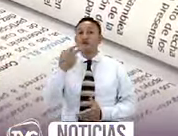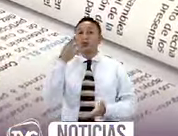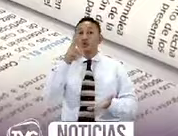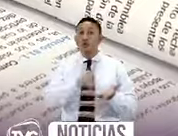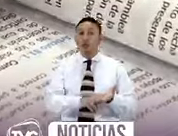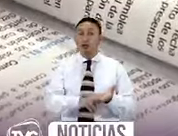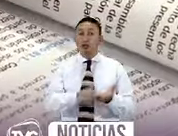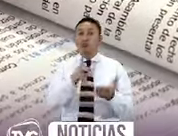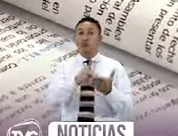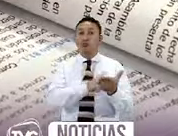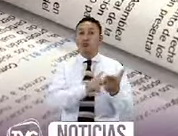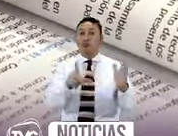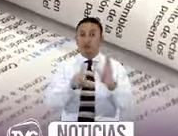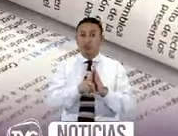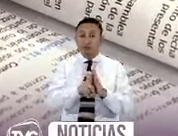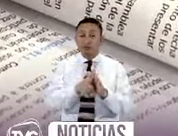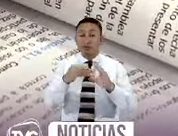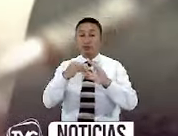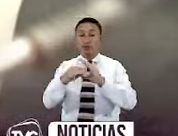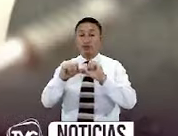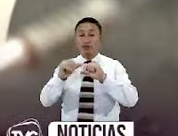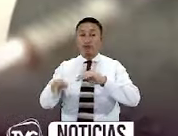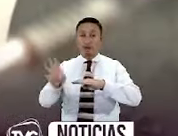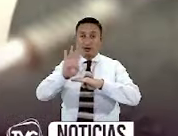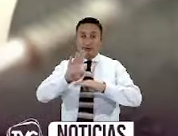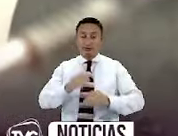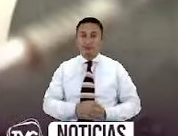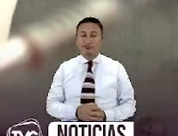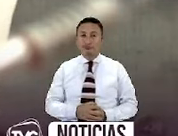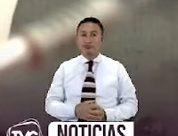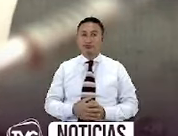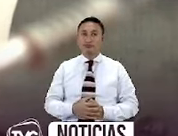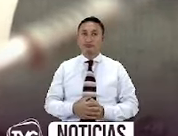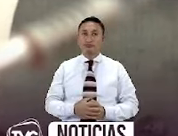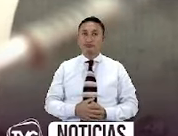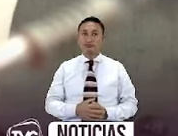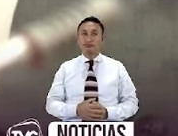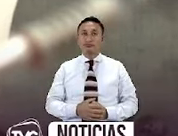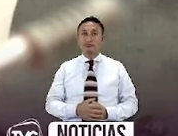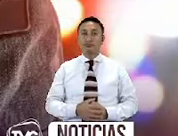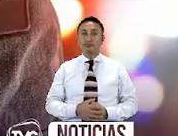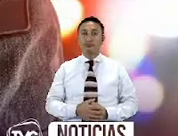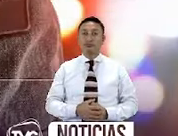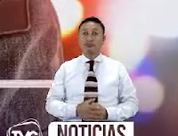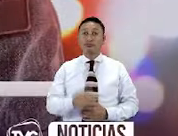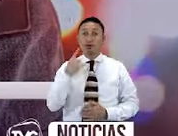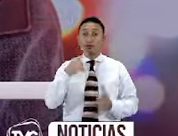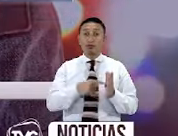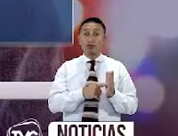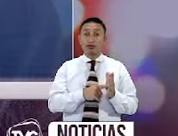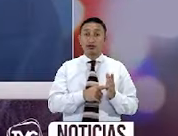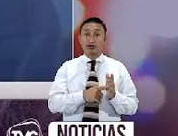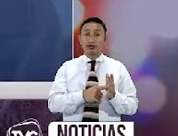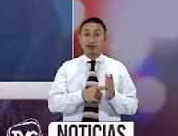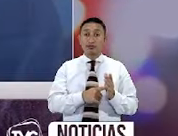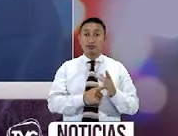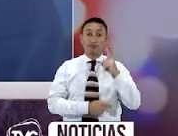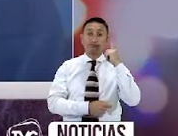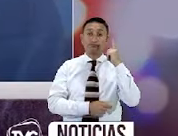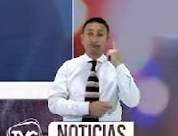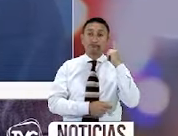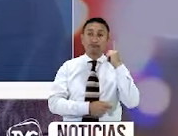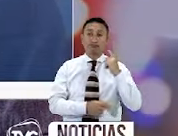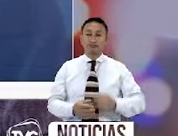de ley enviado a la Asamblea Nacional. Es así que los delitos contra la vida como el terrorismo, sicariato